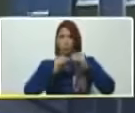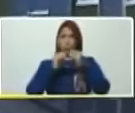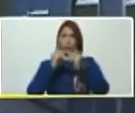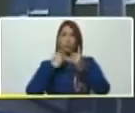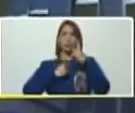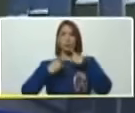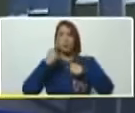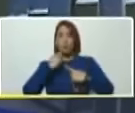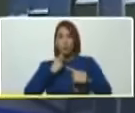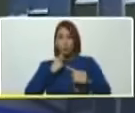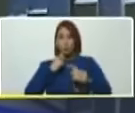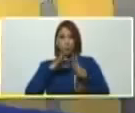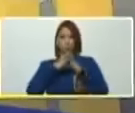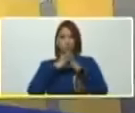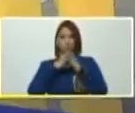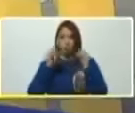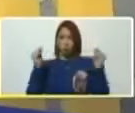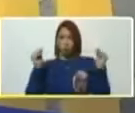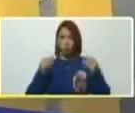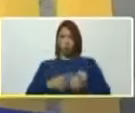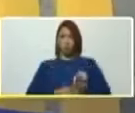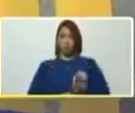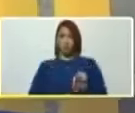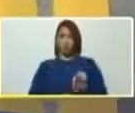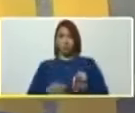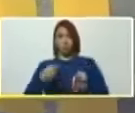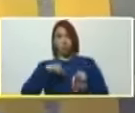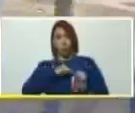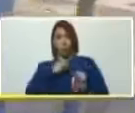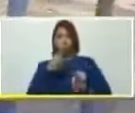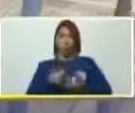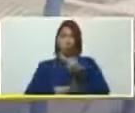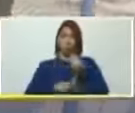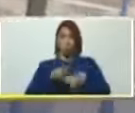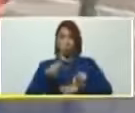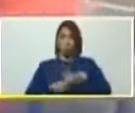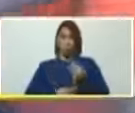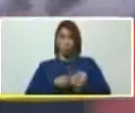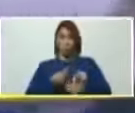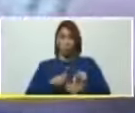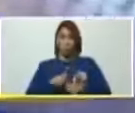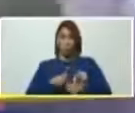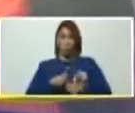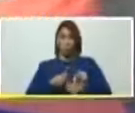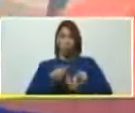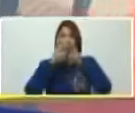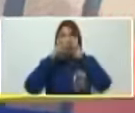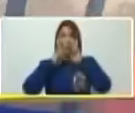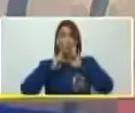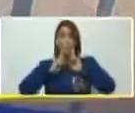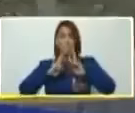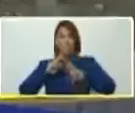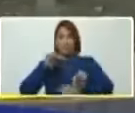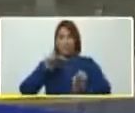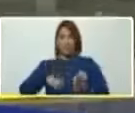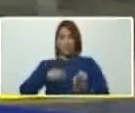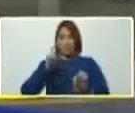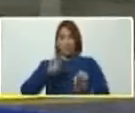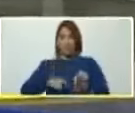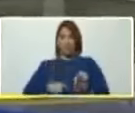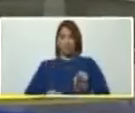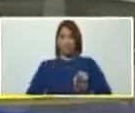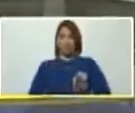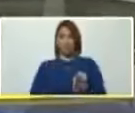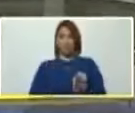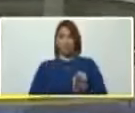colorido, con todo lo que hemos hecho, hacer el mantenimiento necesario. Y aquí están